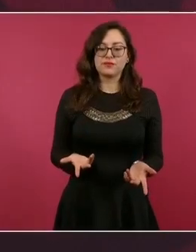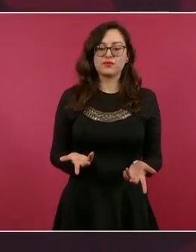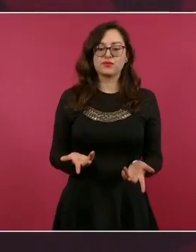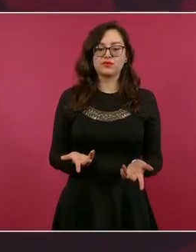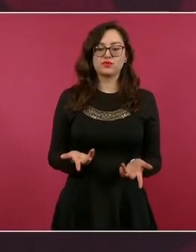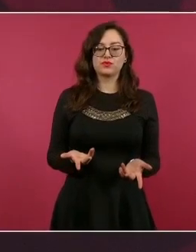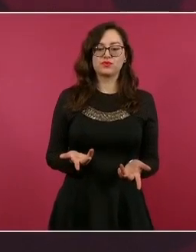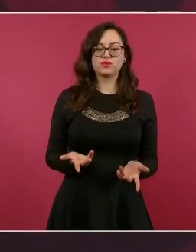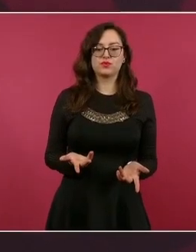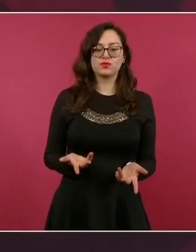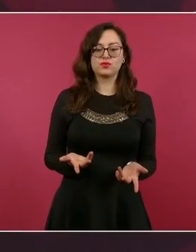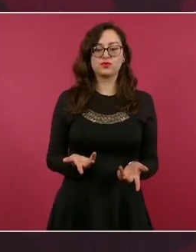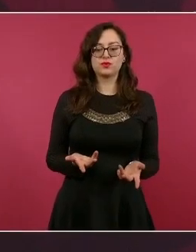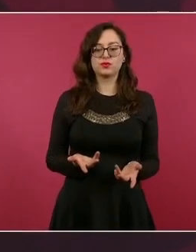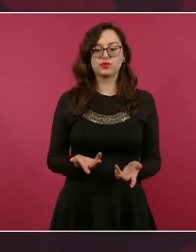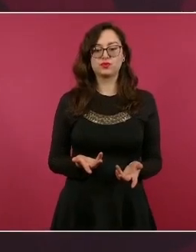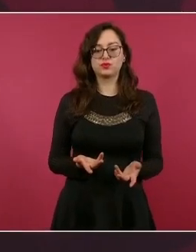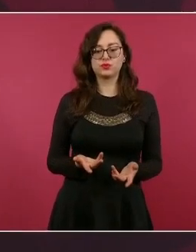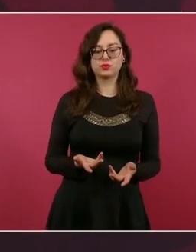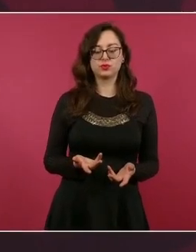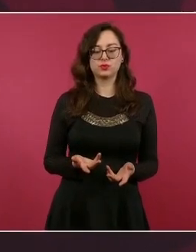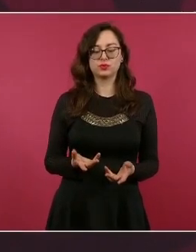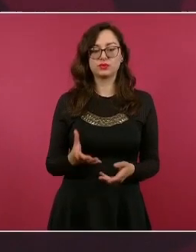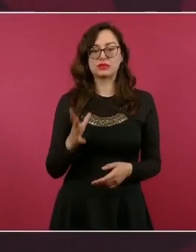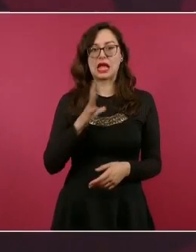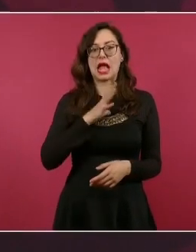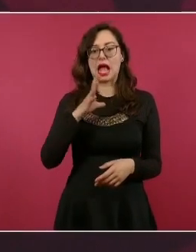sobre todo para buscar